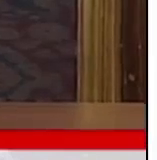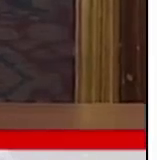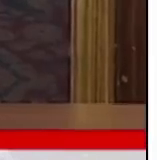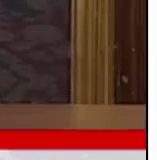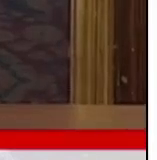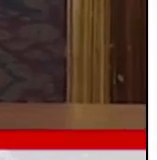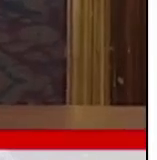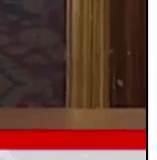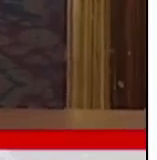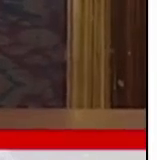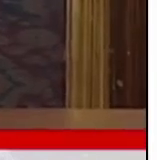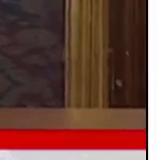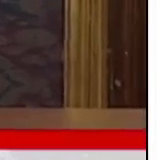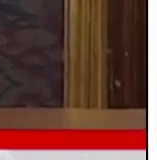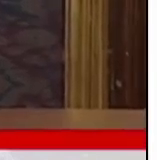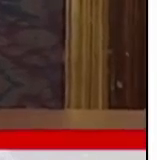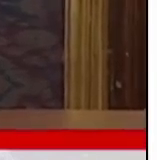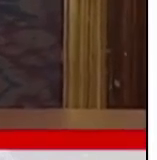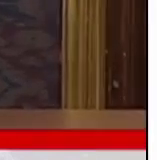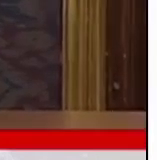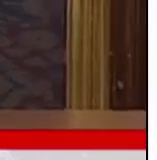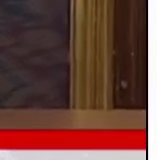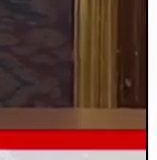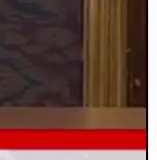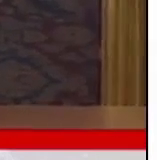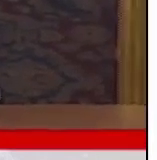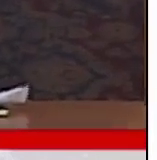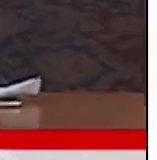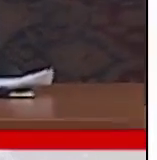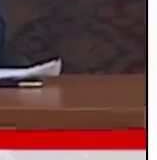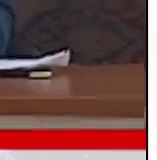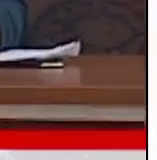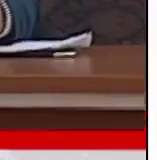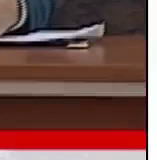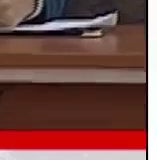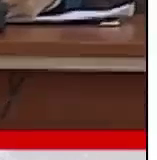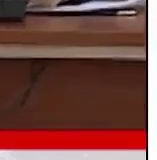La palabra, presidente, por favor. Adelante.